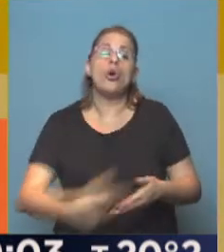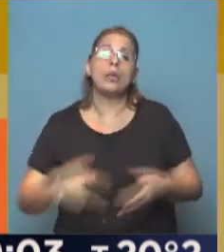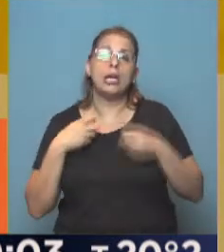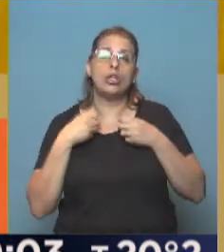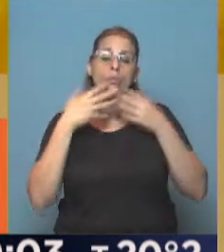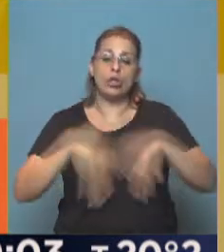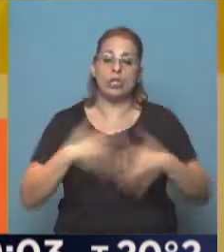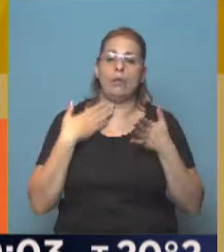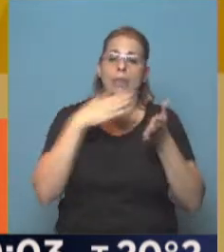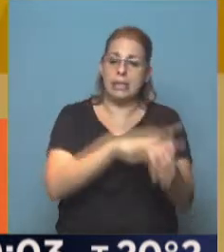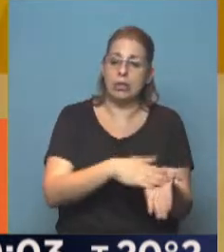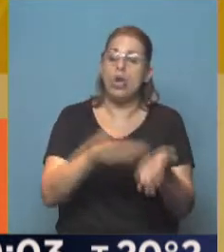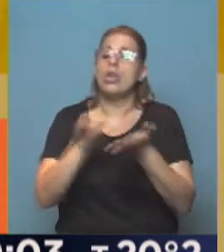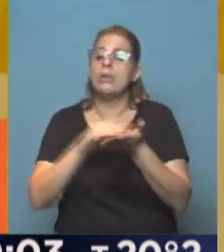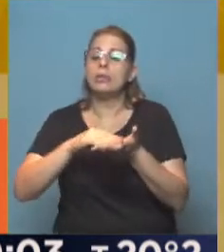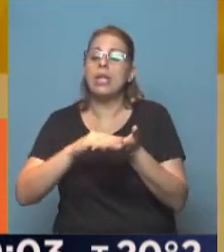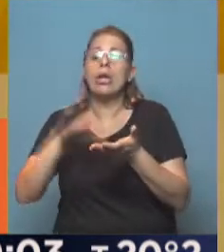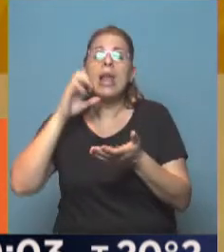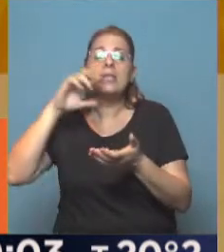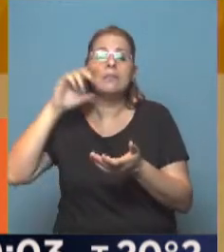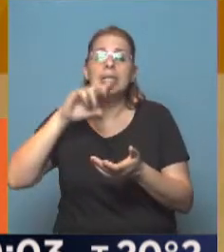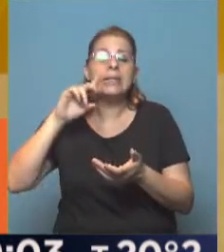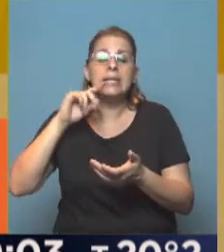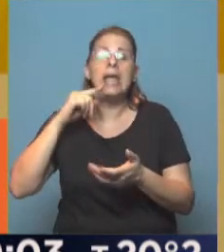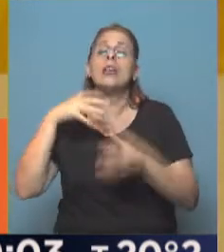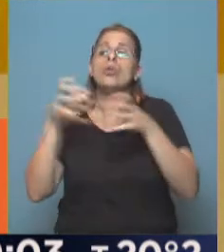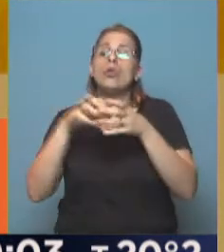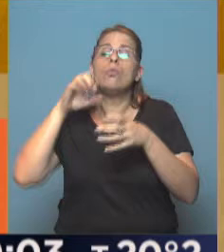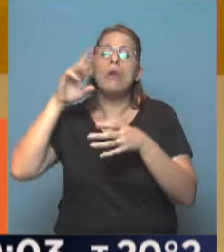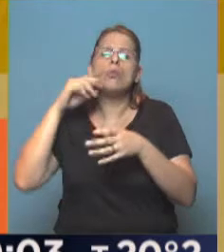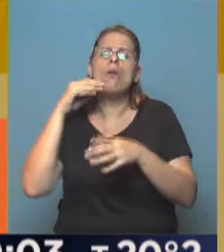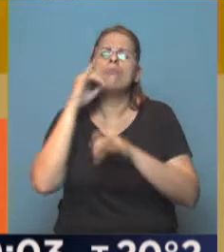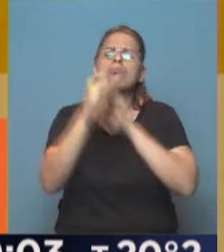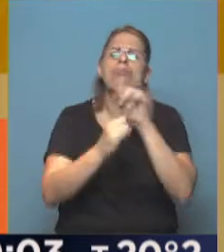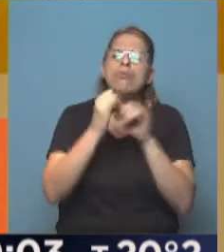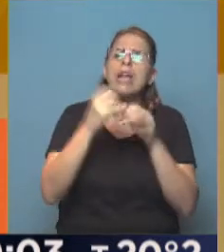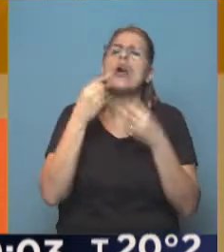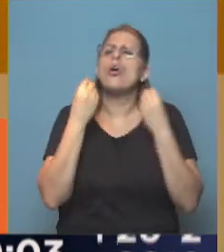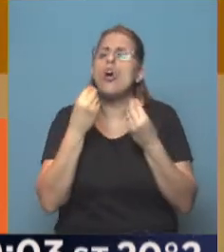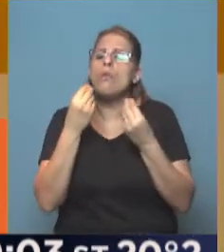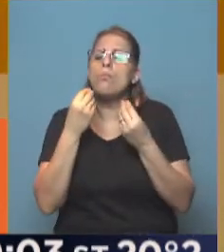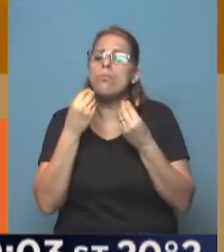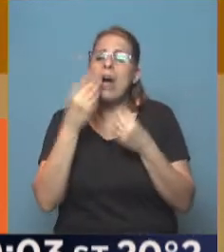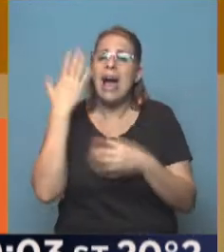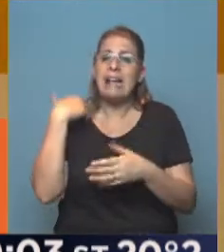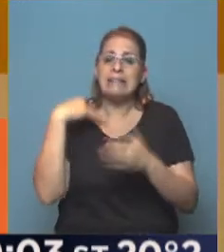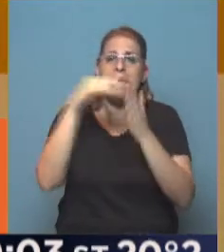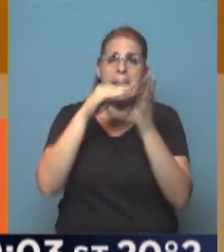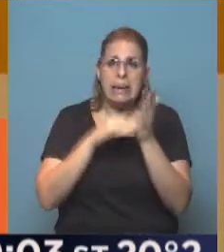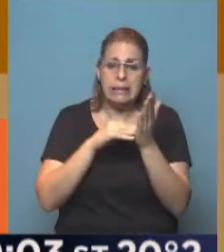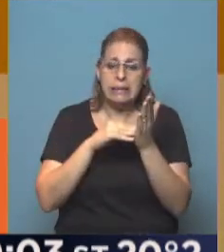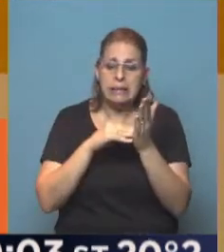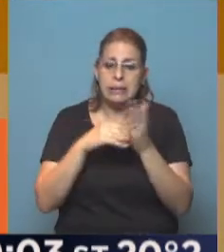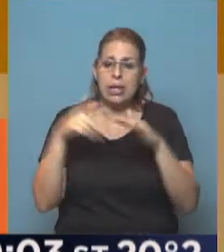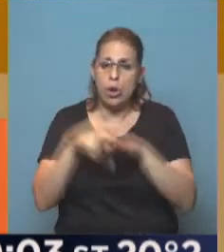con el diputado Luciano Laspina del PRO, quien nos va a aclarar a ver cómo fue esta cuestión, porque cuando se paró la lista de oradores